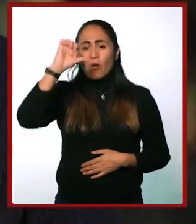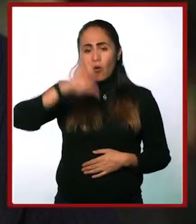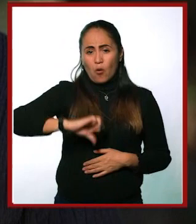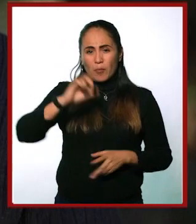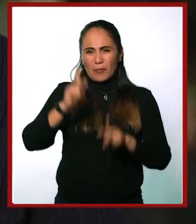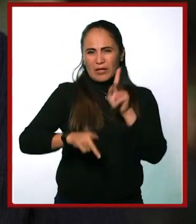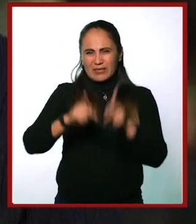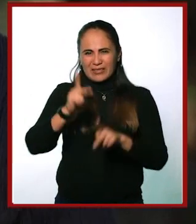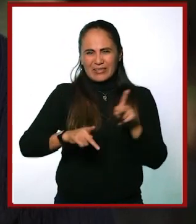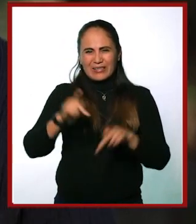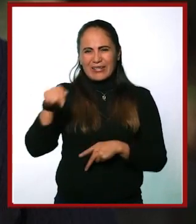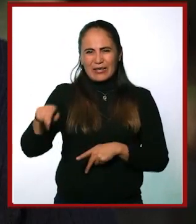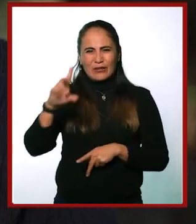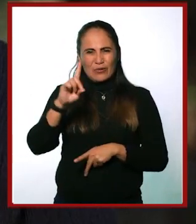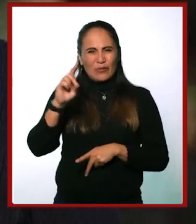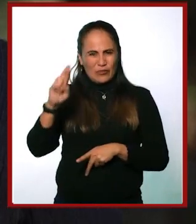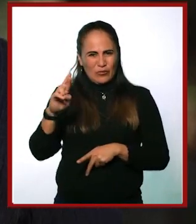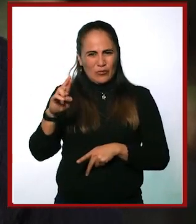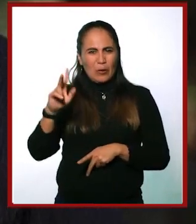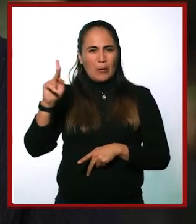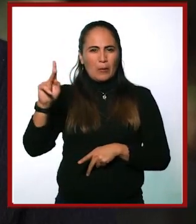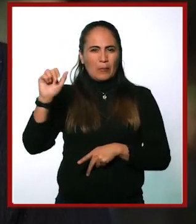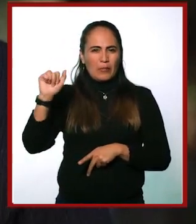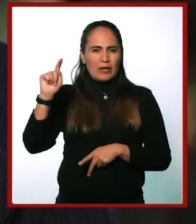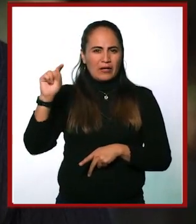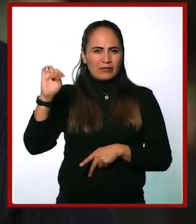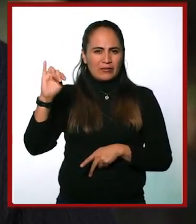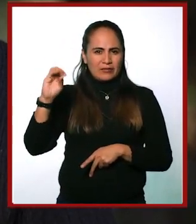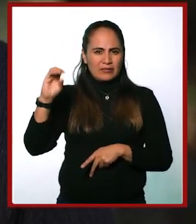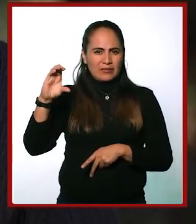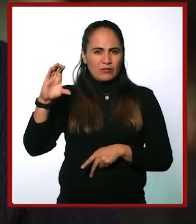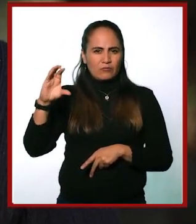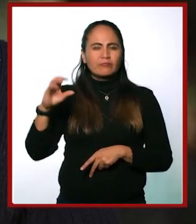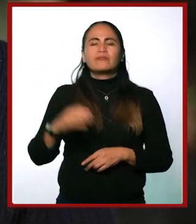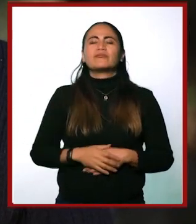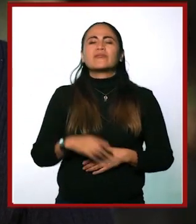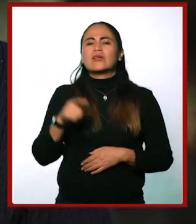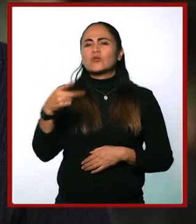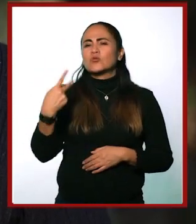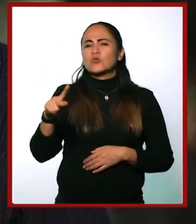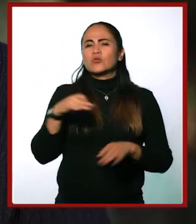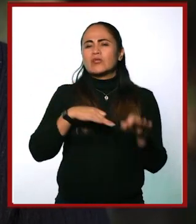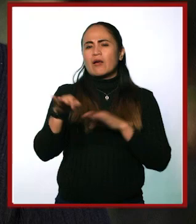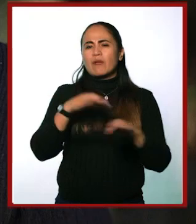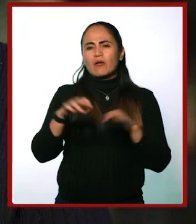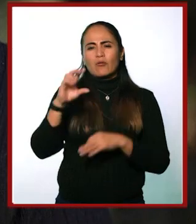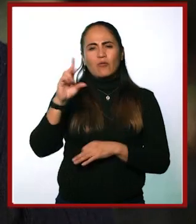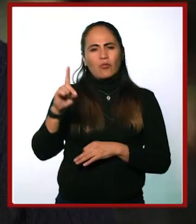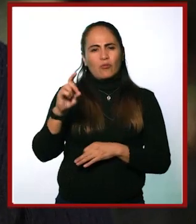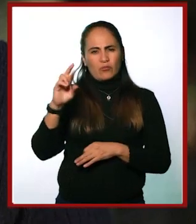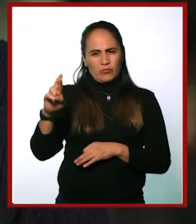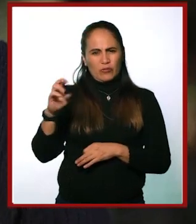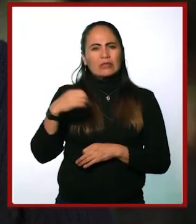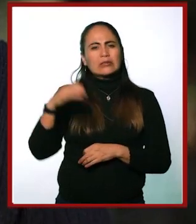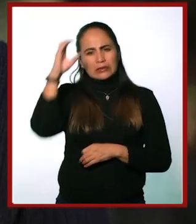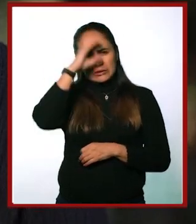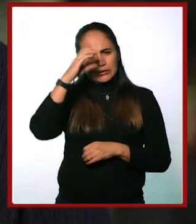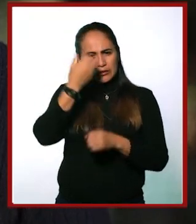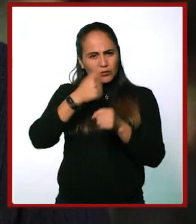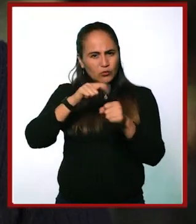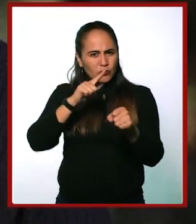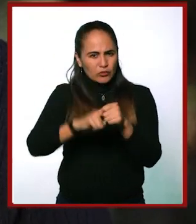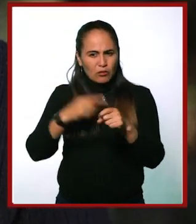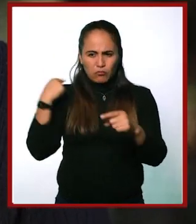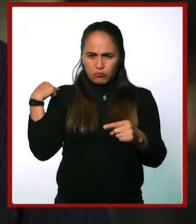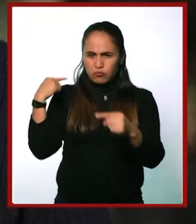Platicaremos con el doctor Patricio Chávez. Les cuento un poco sobre su trayectoria. Es un doctor en ciencias sociales y cuenta con más